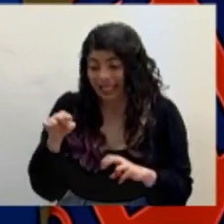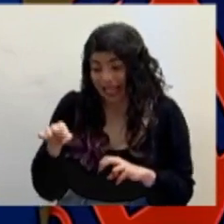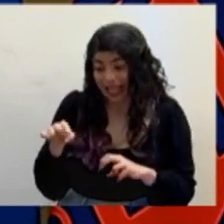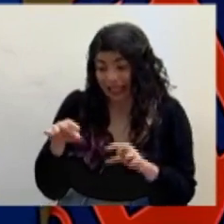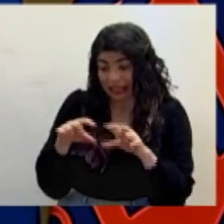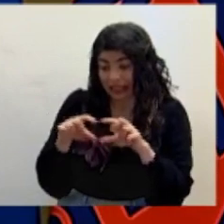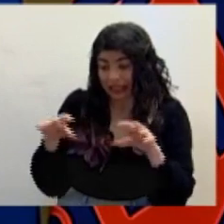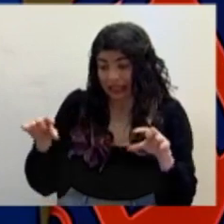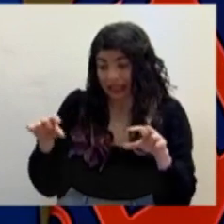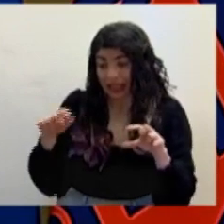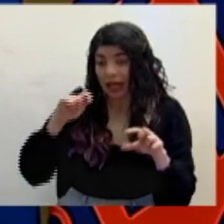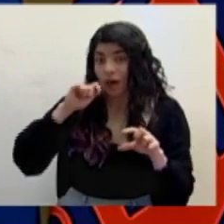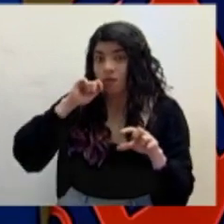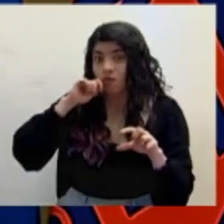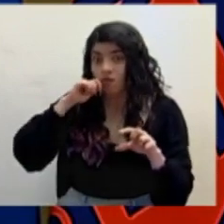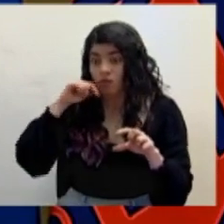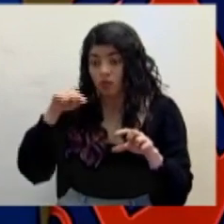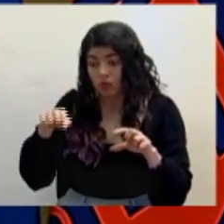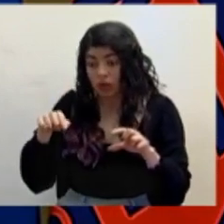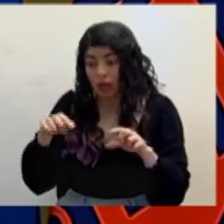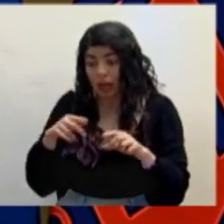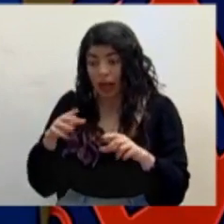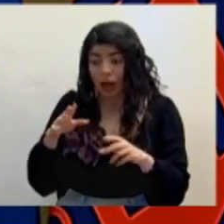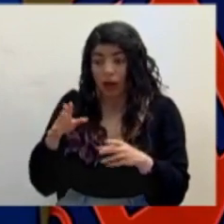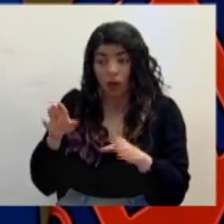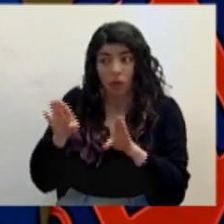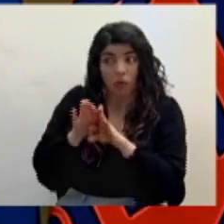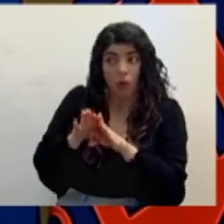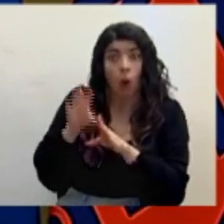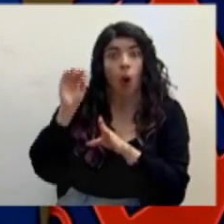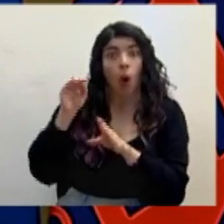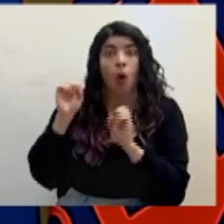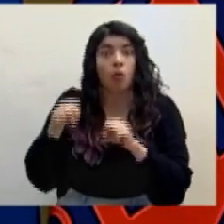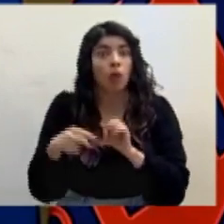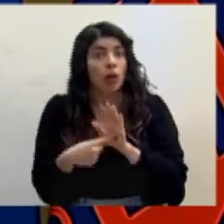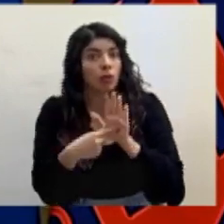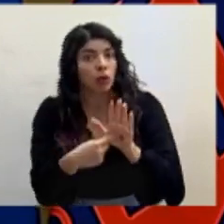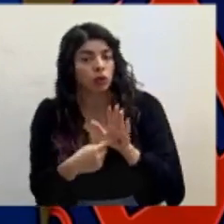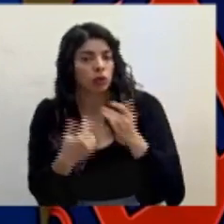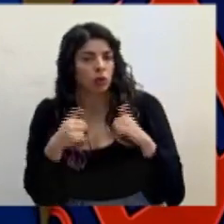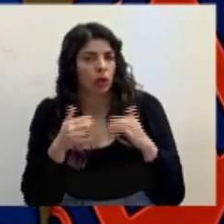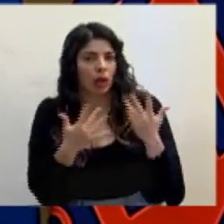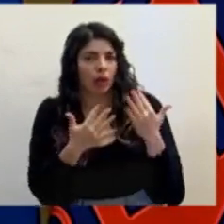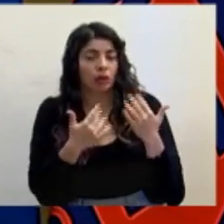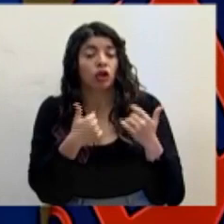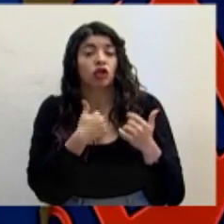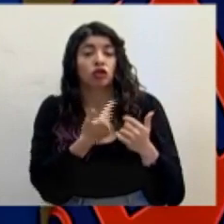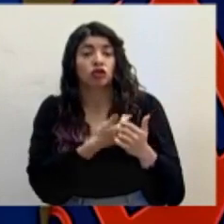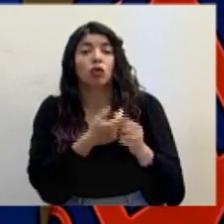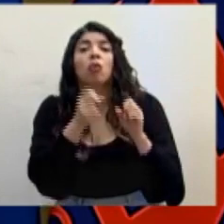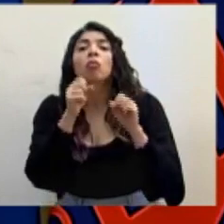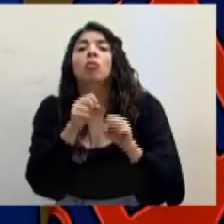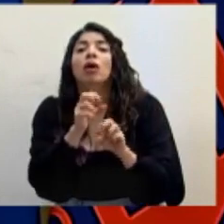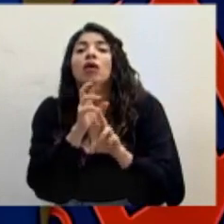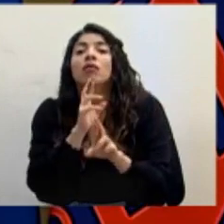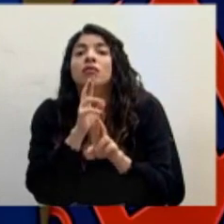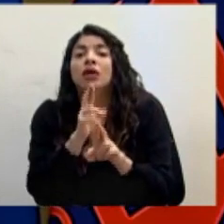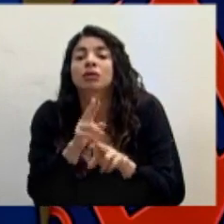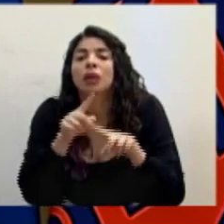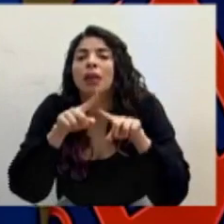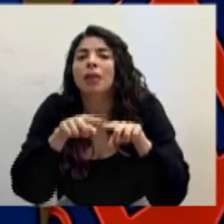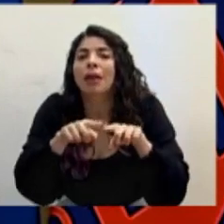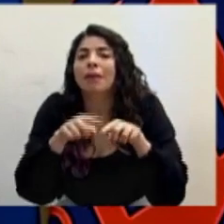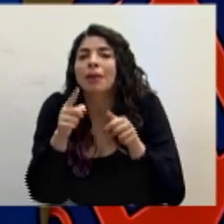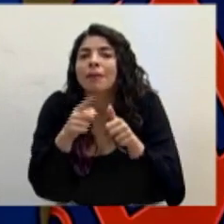del clausulado forma parte de lo que está protegido, lo podemos revelar. Le estaríamos teniendo que dar contestación dependiendo de lo que nos